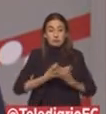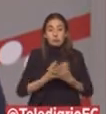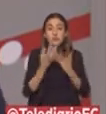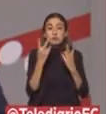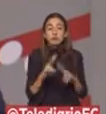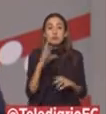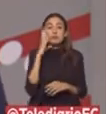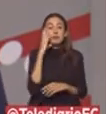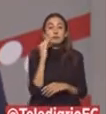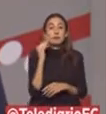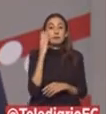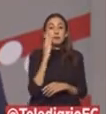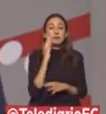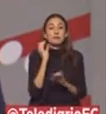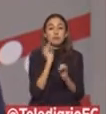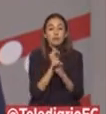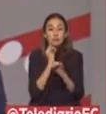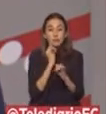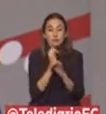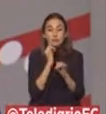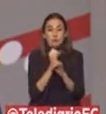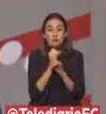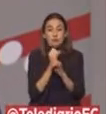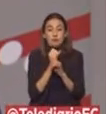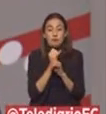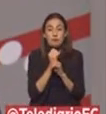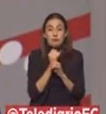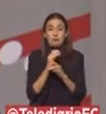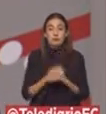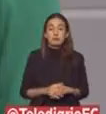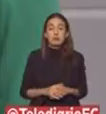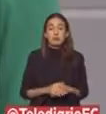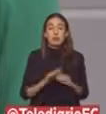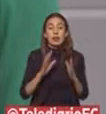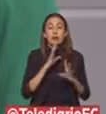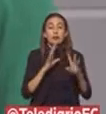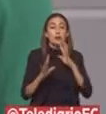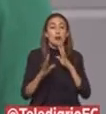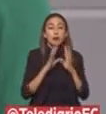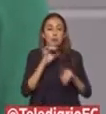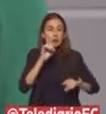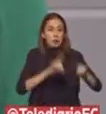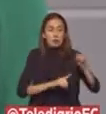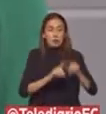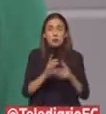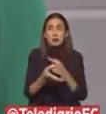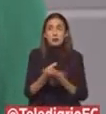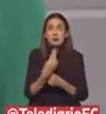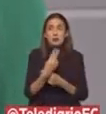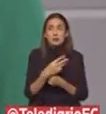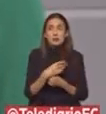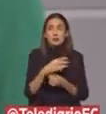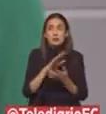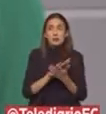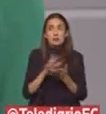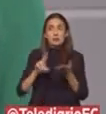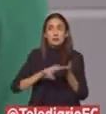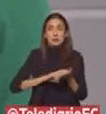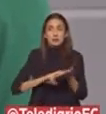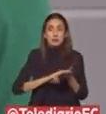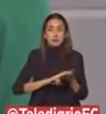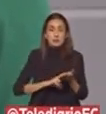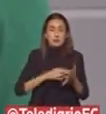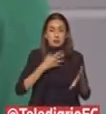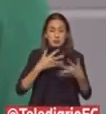intercambio de experiencias con las instituciones de seguridad con las instituciones de defensa se ha hablado mucho decir seguridad en esta reunión y también pues en términos